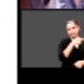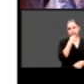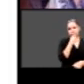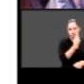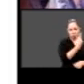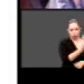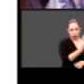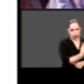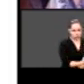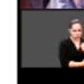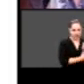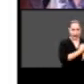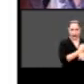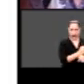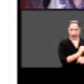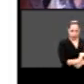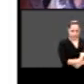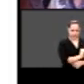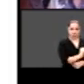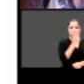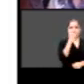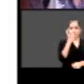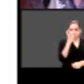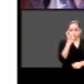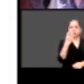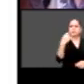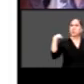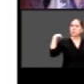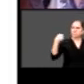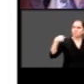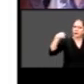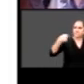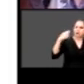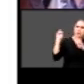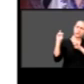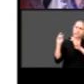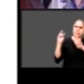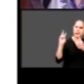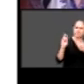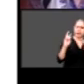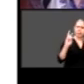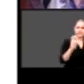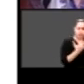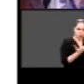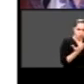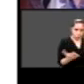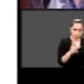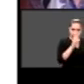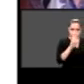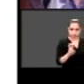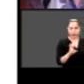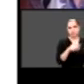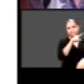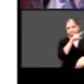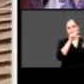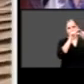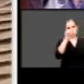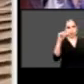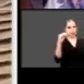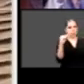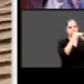parece que es muy acertado. La primera infancia, sin duda, es la mejor inversión que podemos hacer.